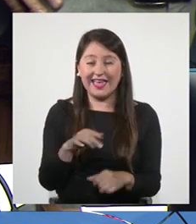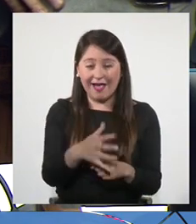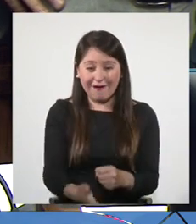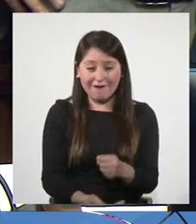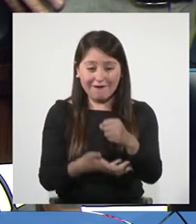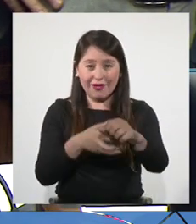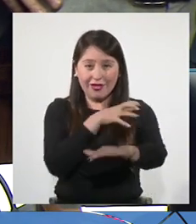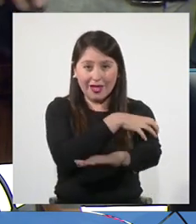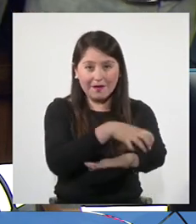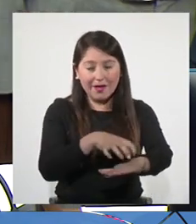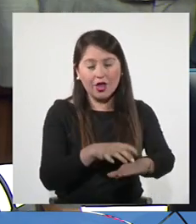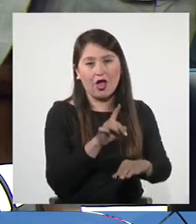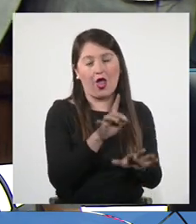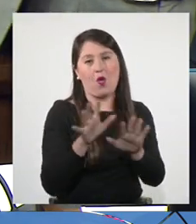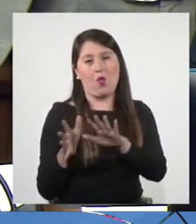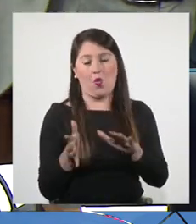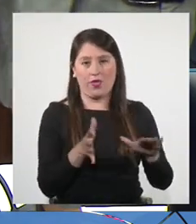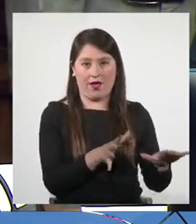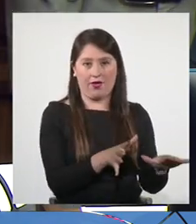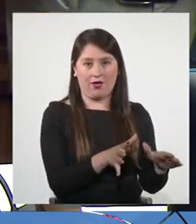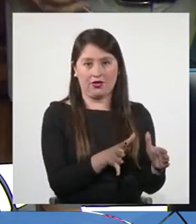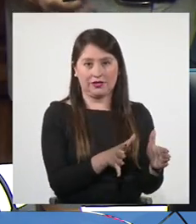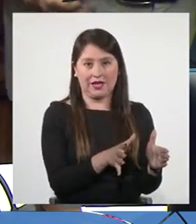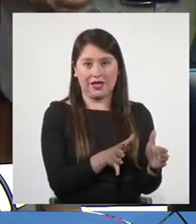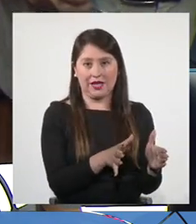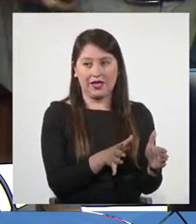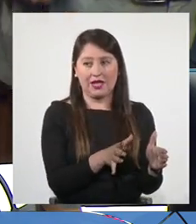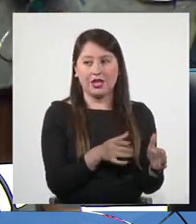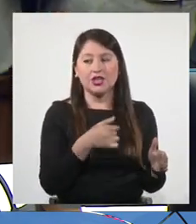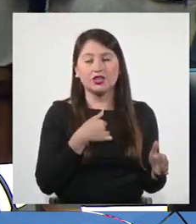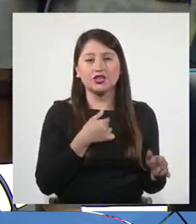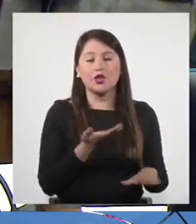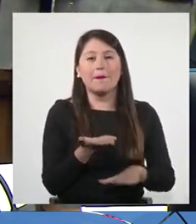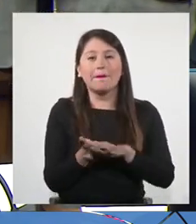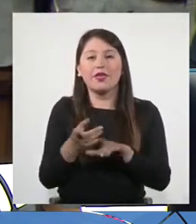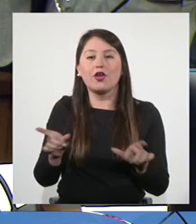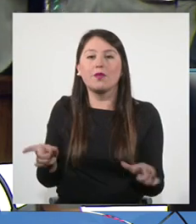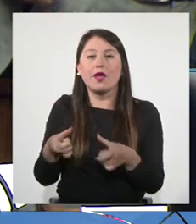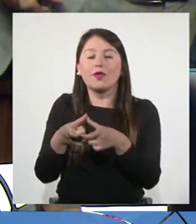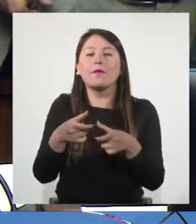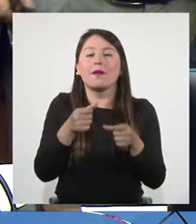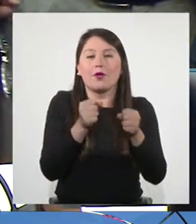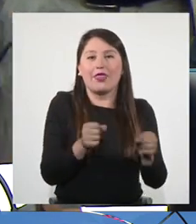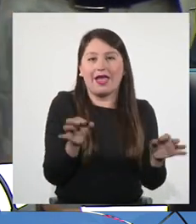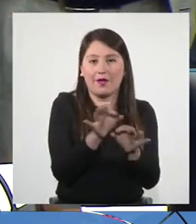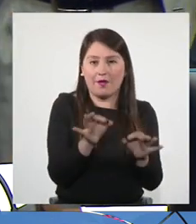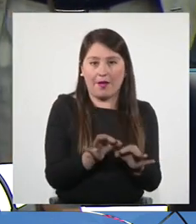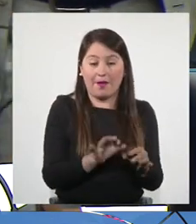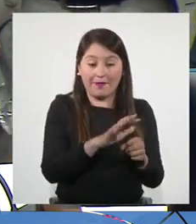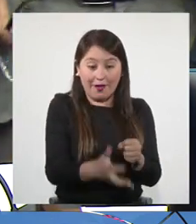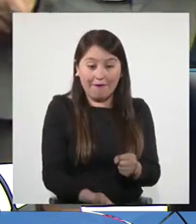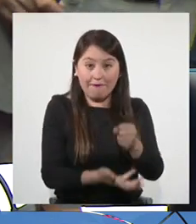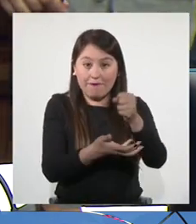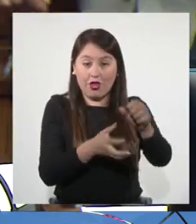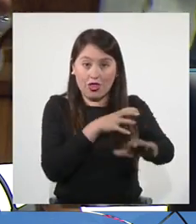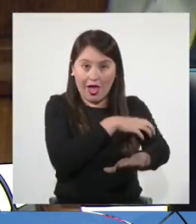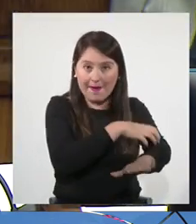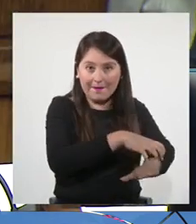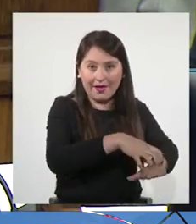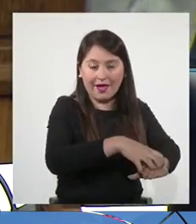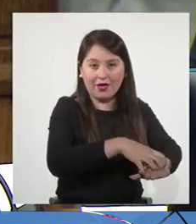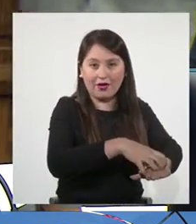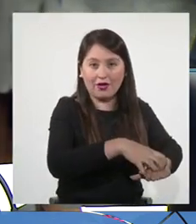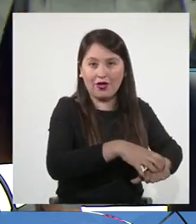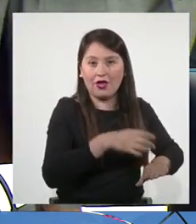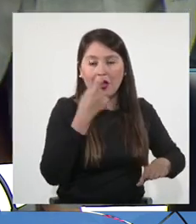cosa. Le pido un cierto tiempo la unanimidad de la comisión desde la sala para plantearlo. El fondo espejo es un tema. No se pasan